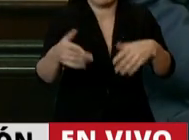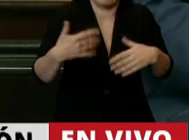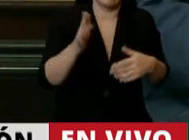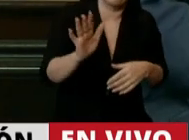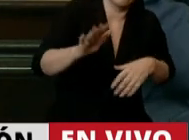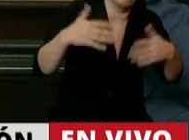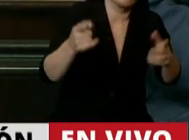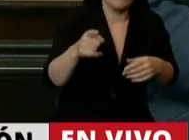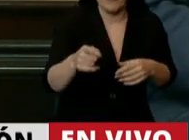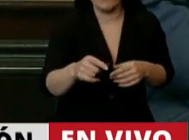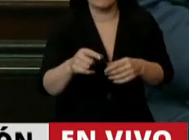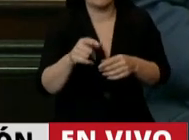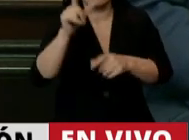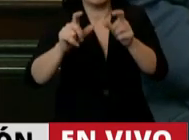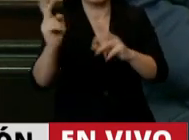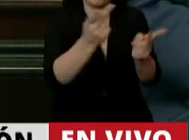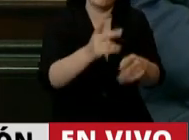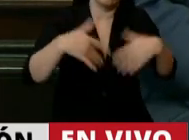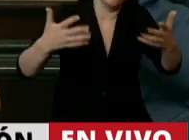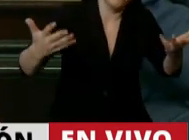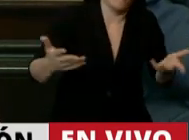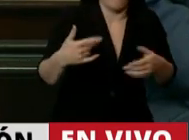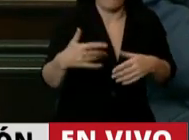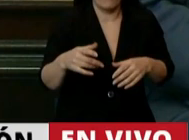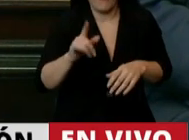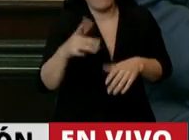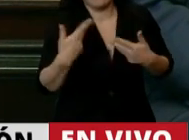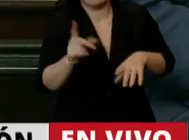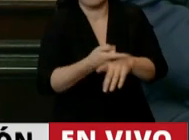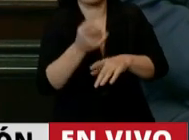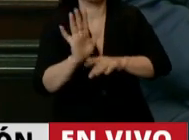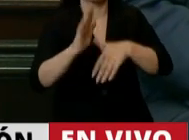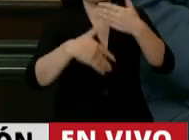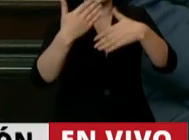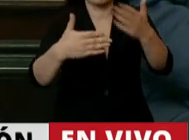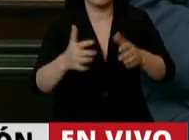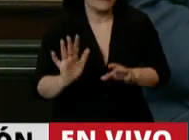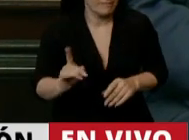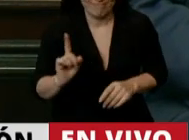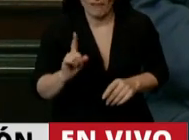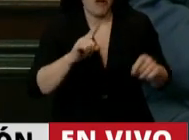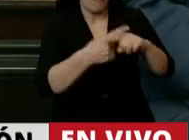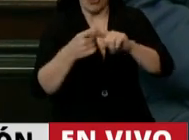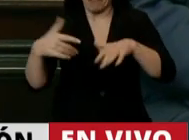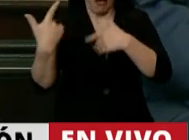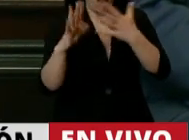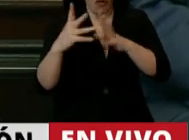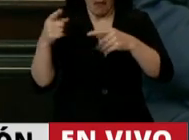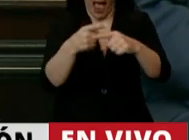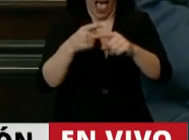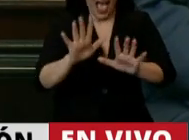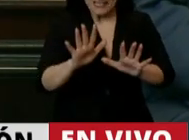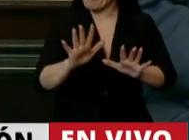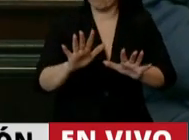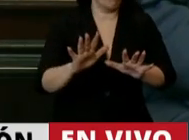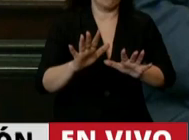tenemos que naturalizar la práctica política abierta que en este momento se está dando y cómo tenemos que generar las mejores herramientas